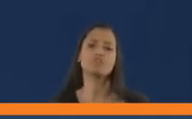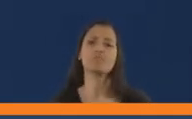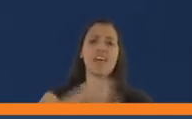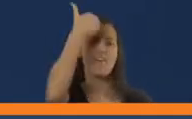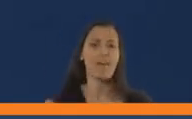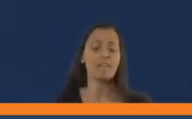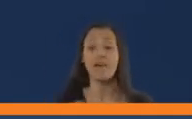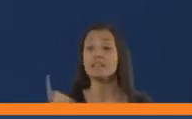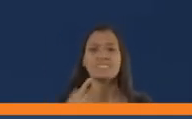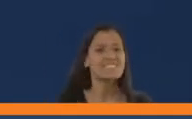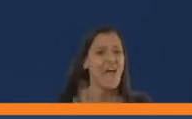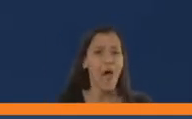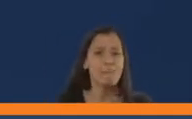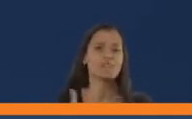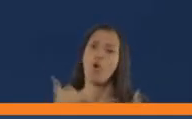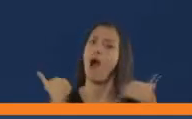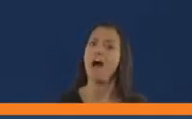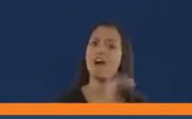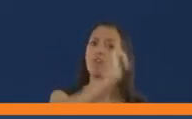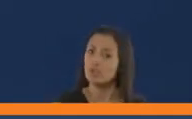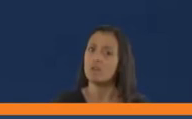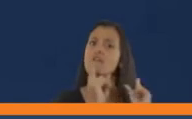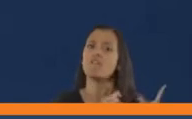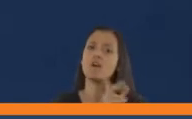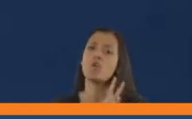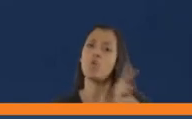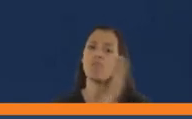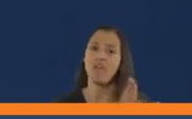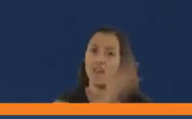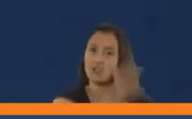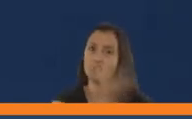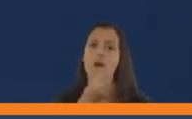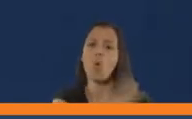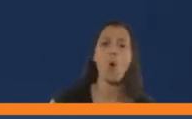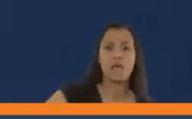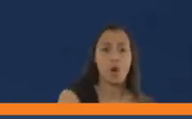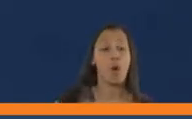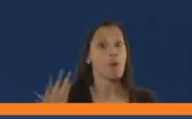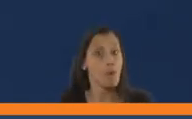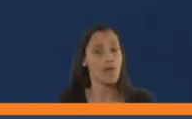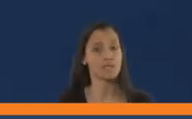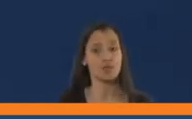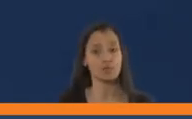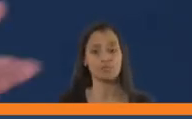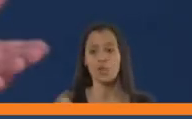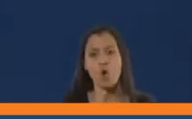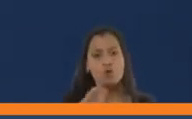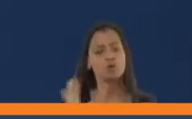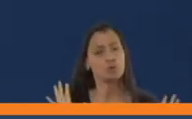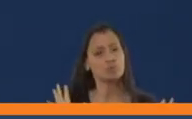siempre defenderemos su vigencia en todos los ámbitos precisamente por eso nos resulta